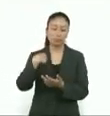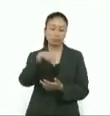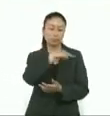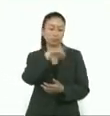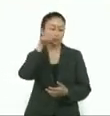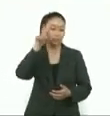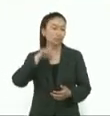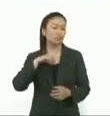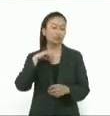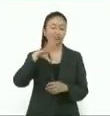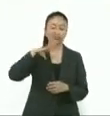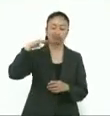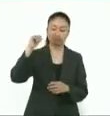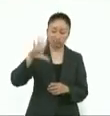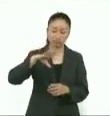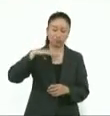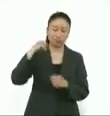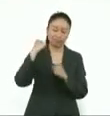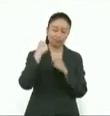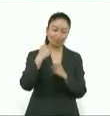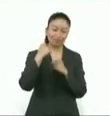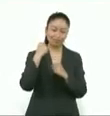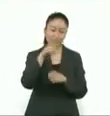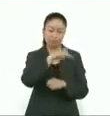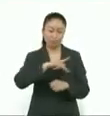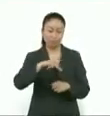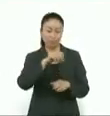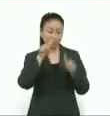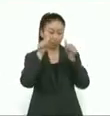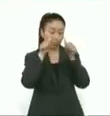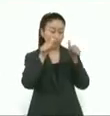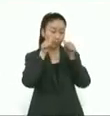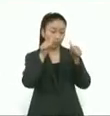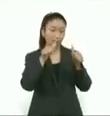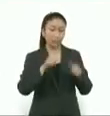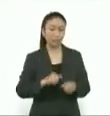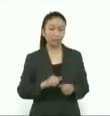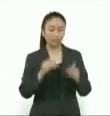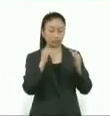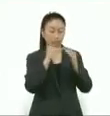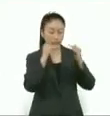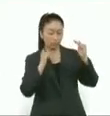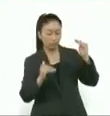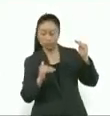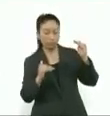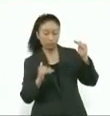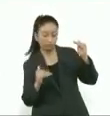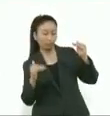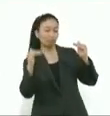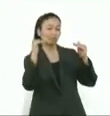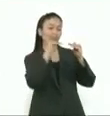luchamos por el bienestar del pueblo, por disminuir las grandes desigualdades, por la